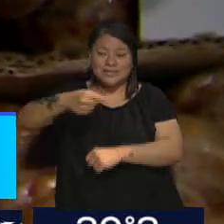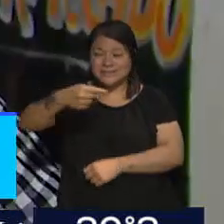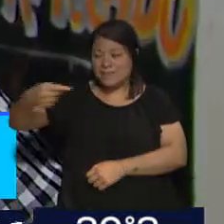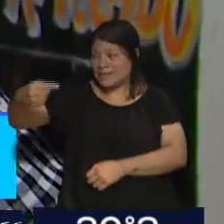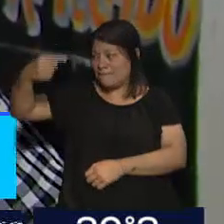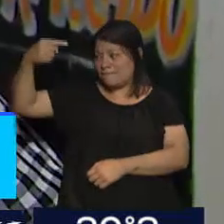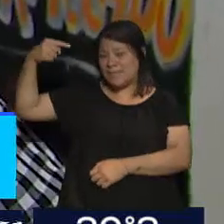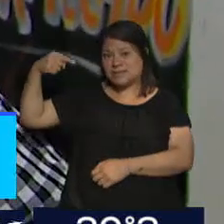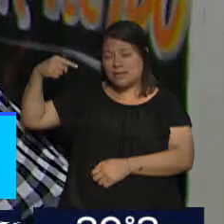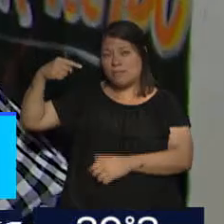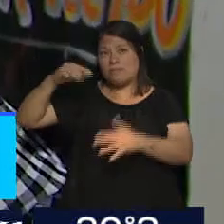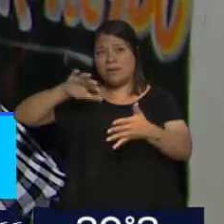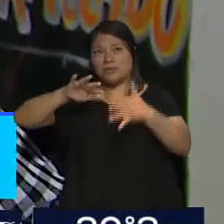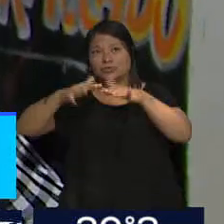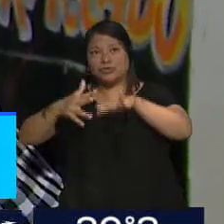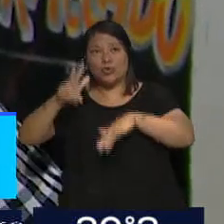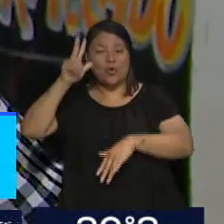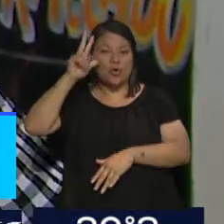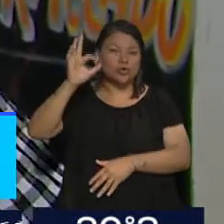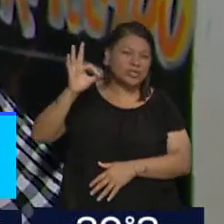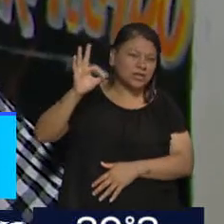pasada, aumentó más o menos un